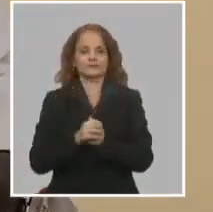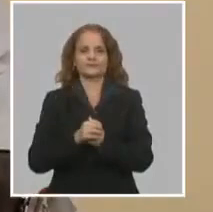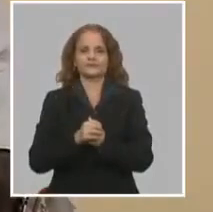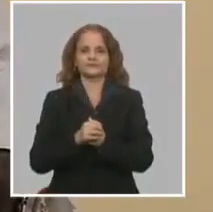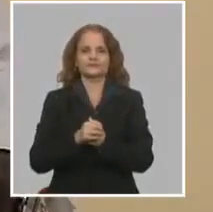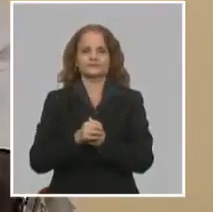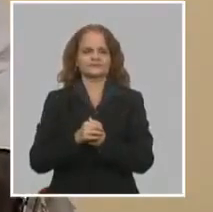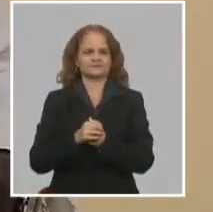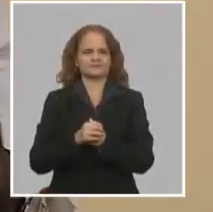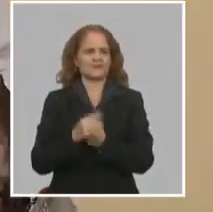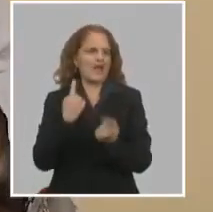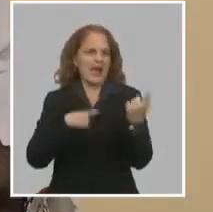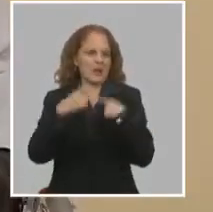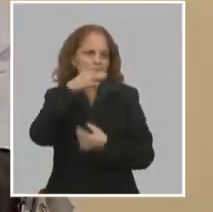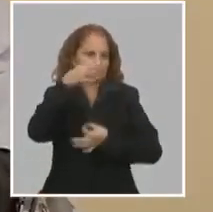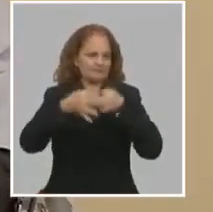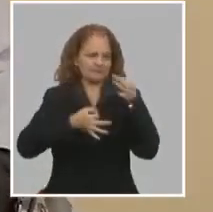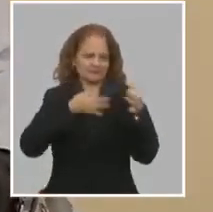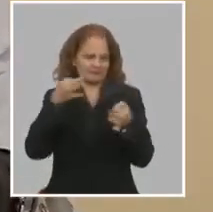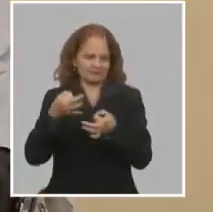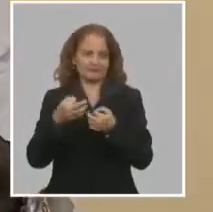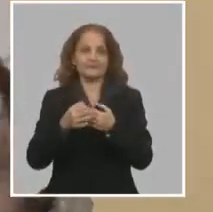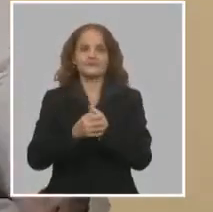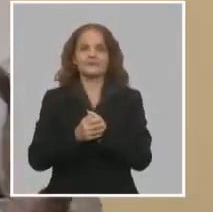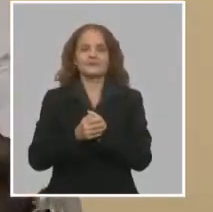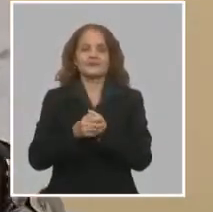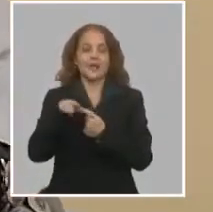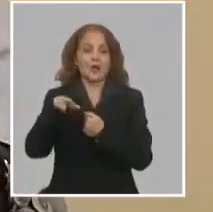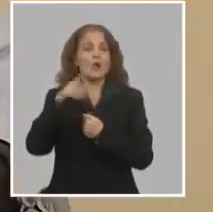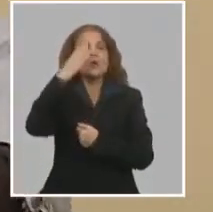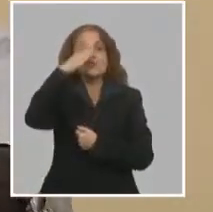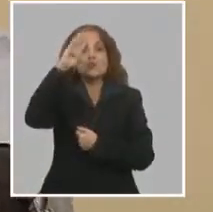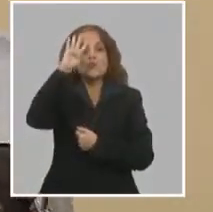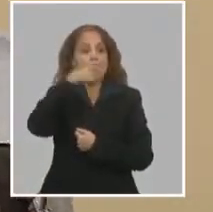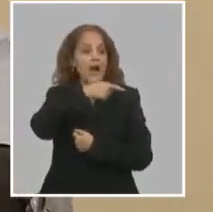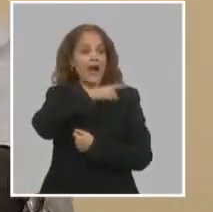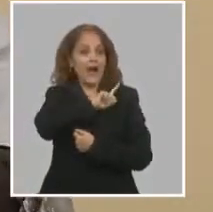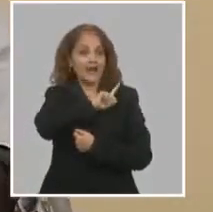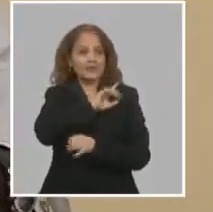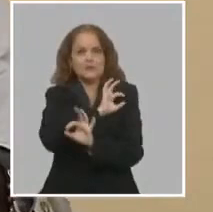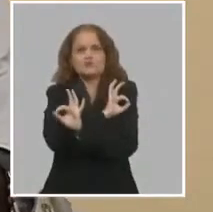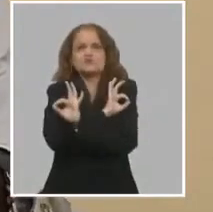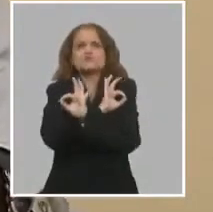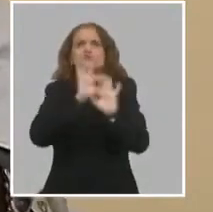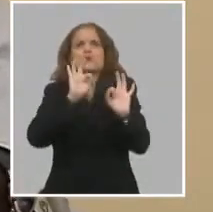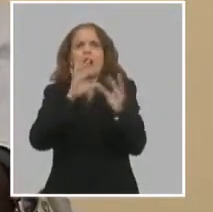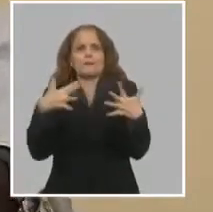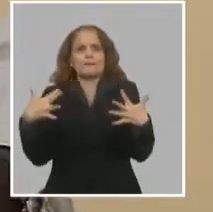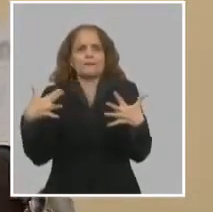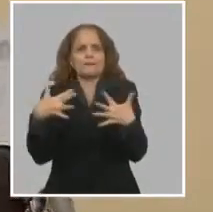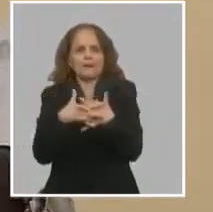muchas cosas. Cuba con este país, hasta el momento, no había tenido ningún tipo de relación.